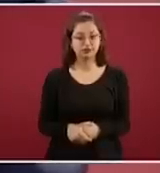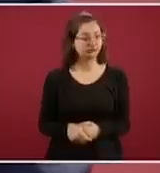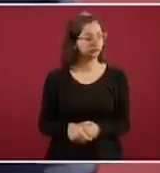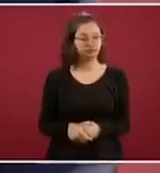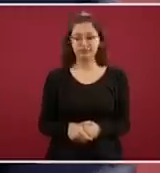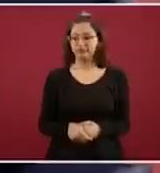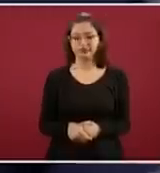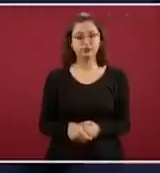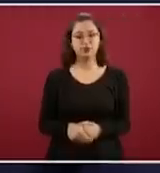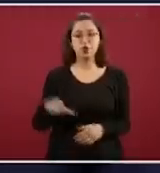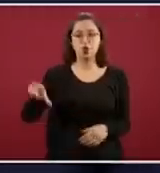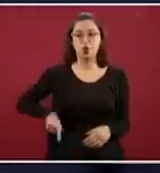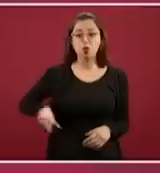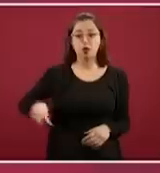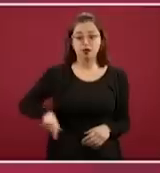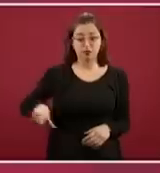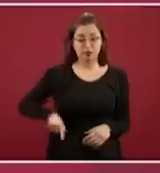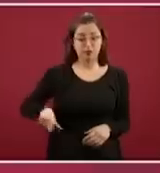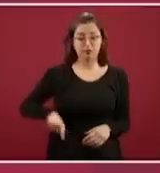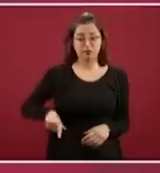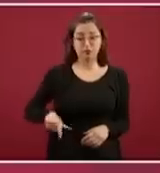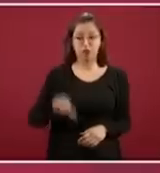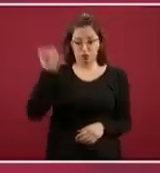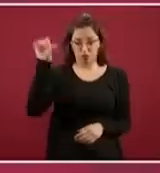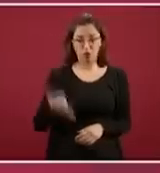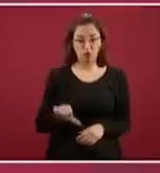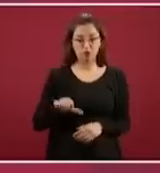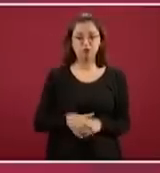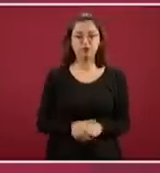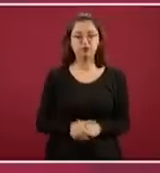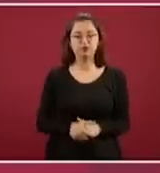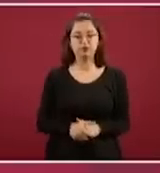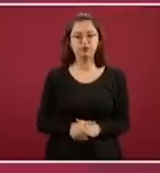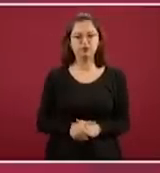No, de los gobiernos, hoy.